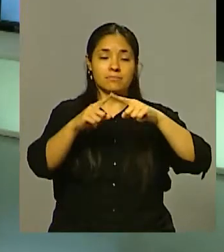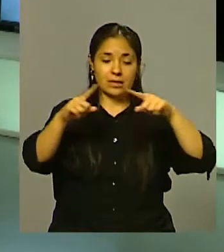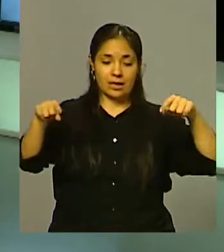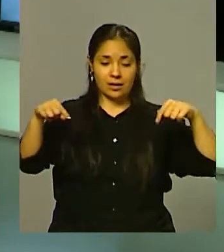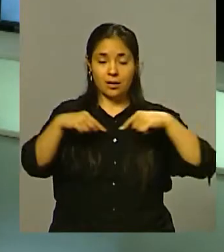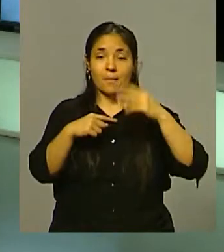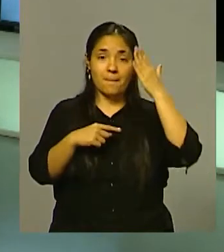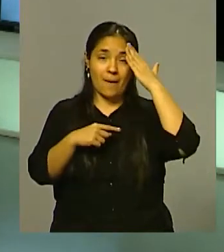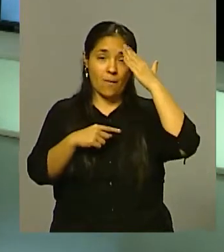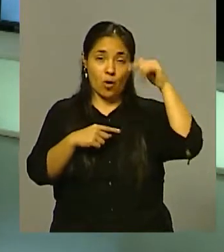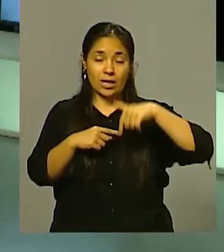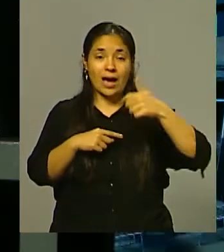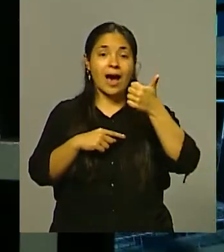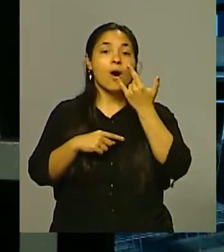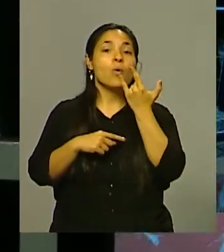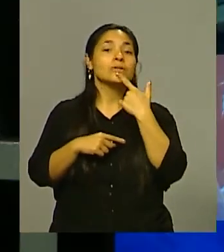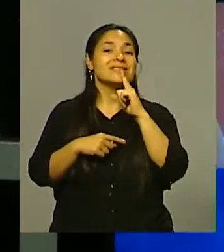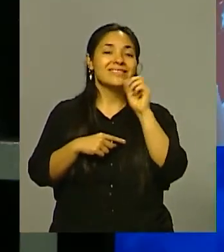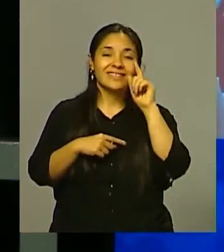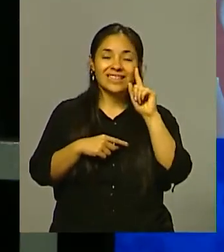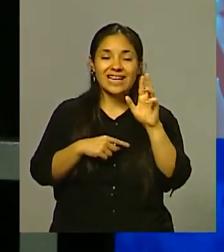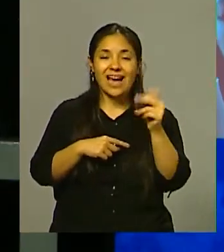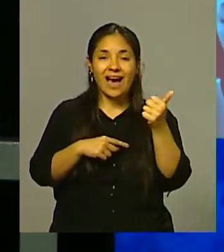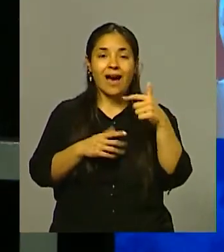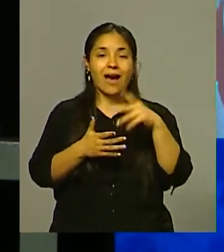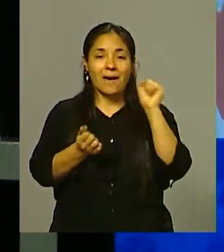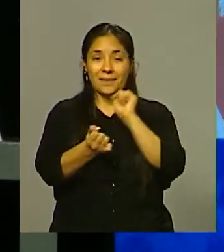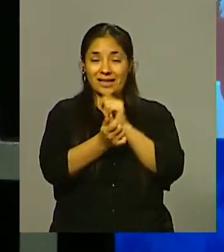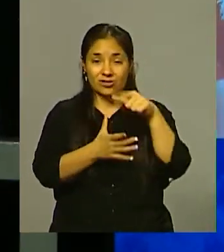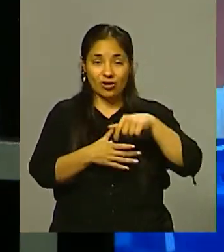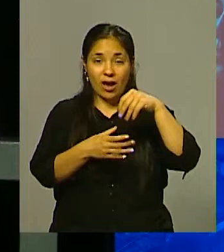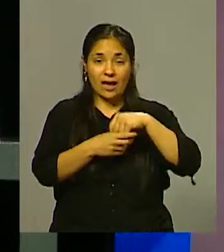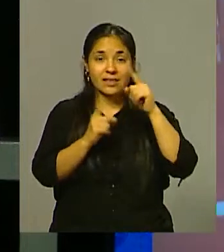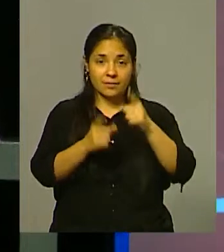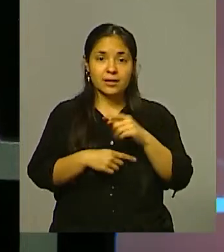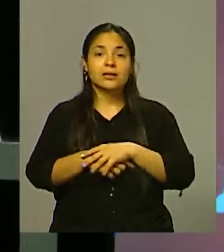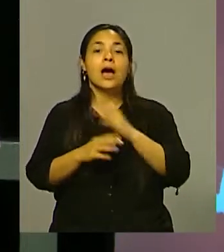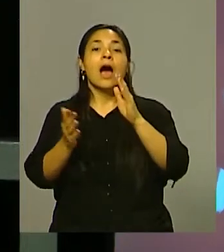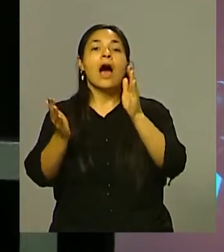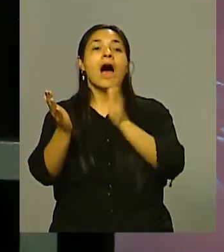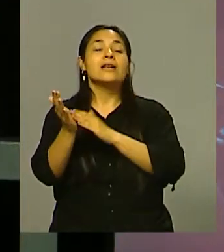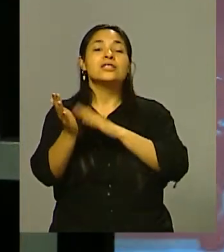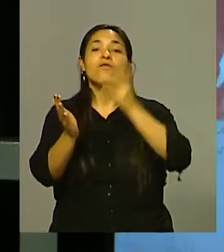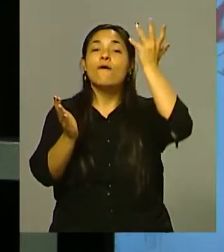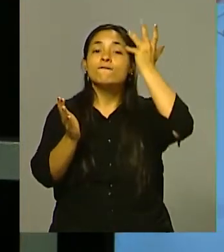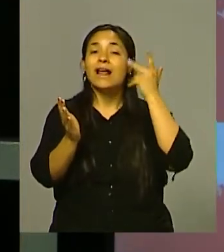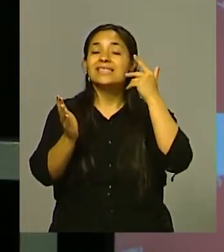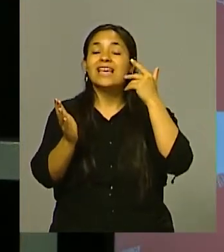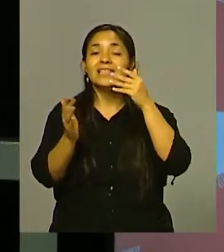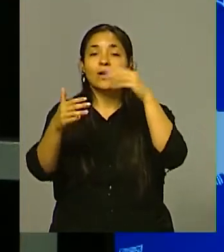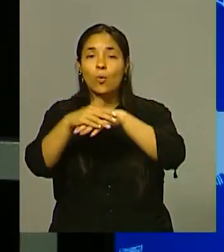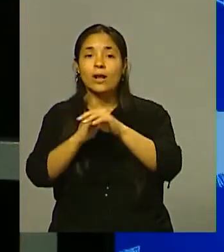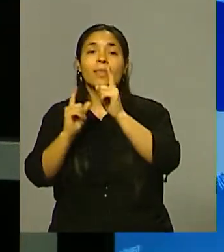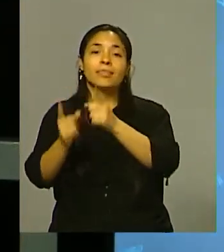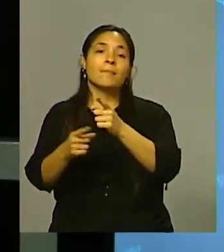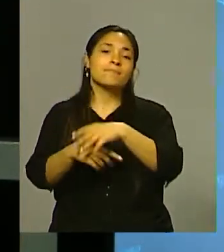Austria, los archivos franceses, la Cruz Roja Internacional que está en Suiza,